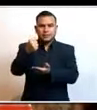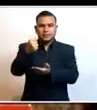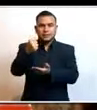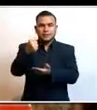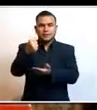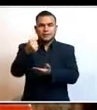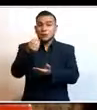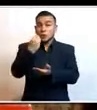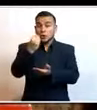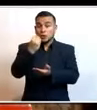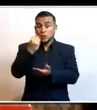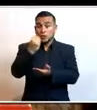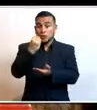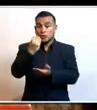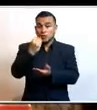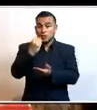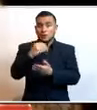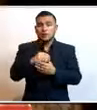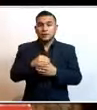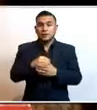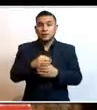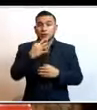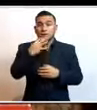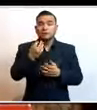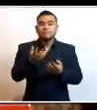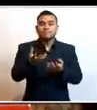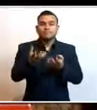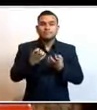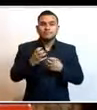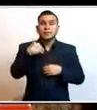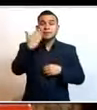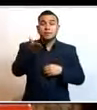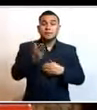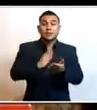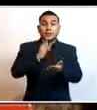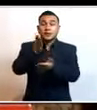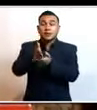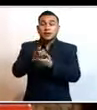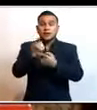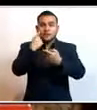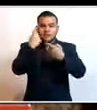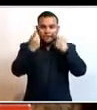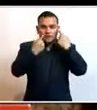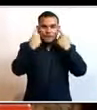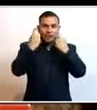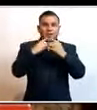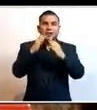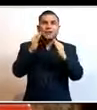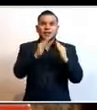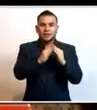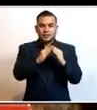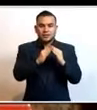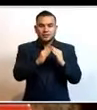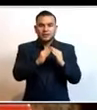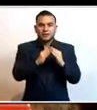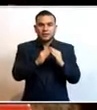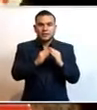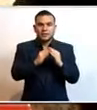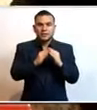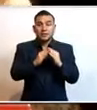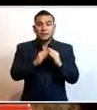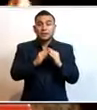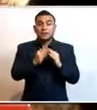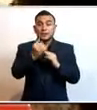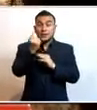de paquetes alimenticios, pero lo quiero decir, y luego vamos a ir a visitar una casa de